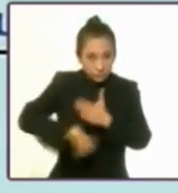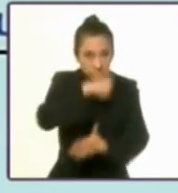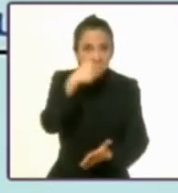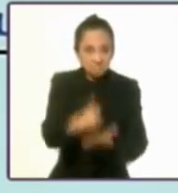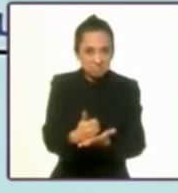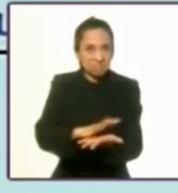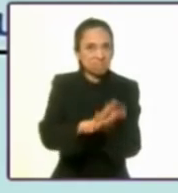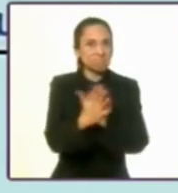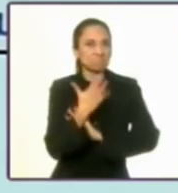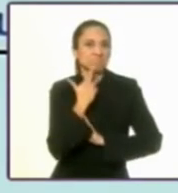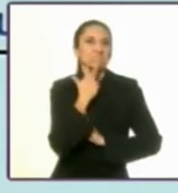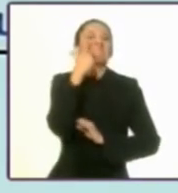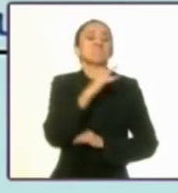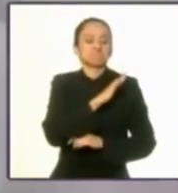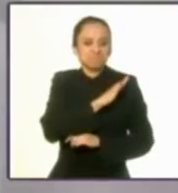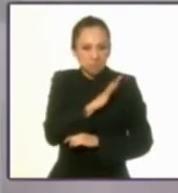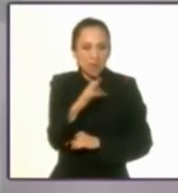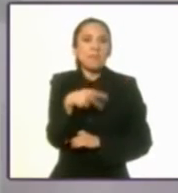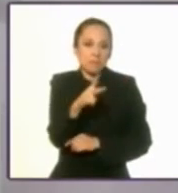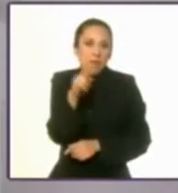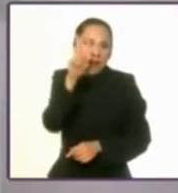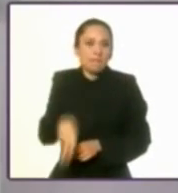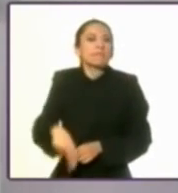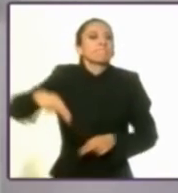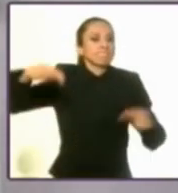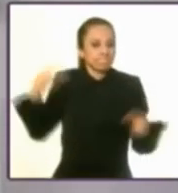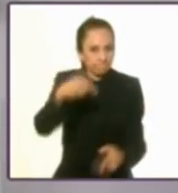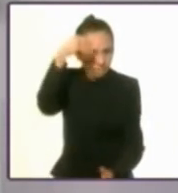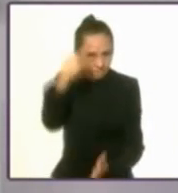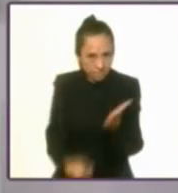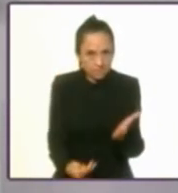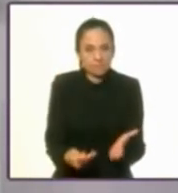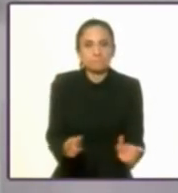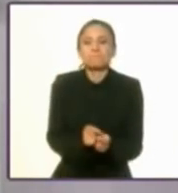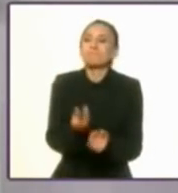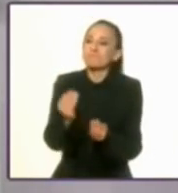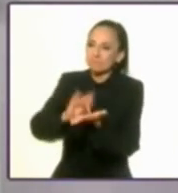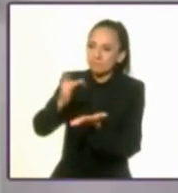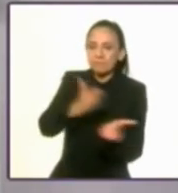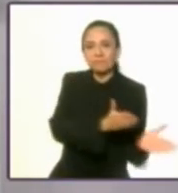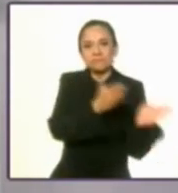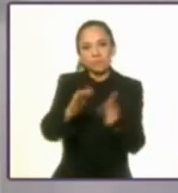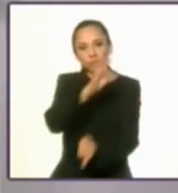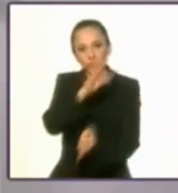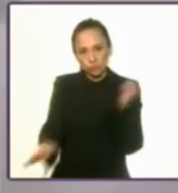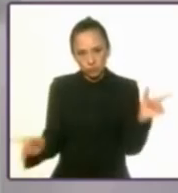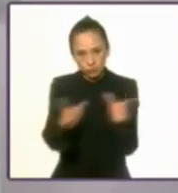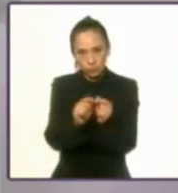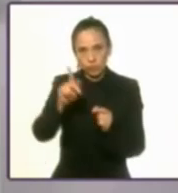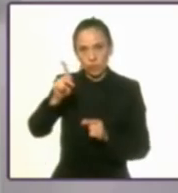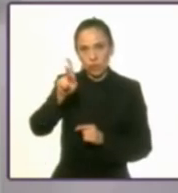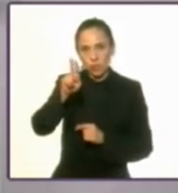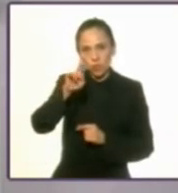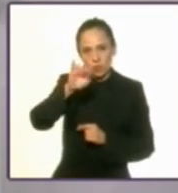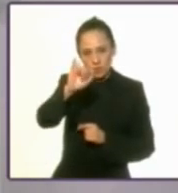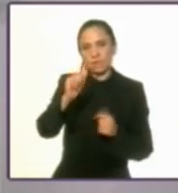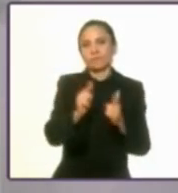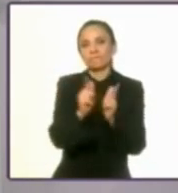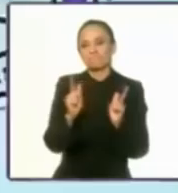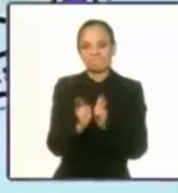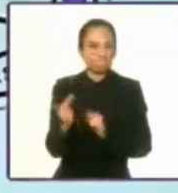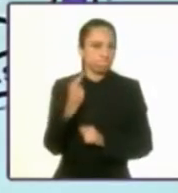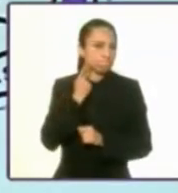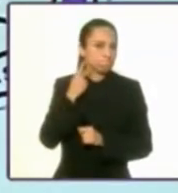necesario muchísimas gracias y vamos ahora con el mensaje final de purificación carpinteyro del partido nueva alianza adelante